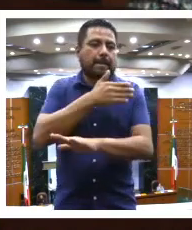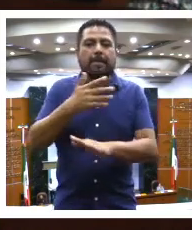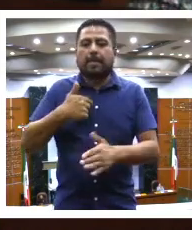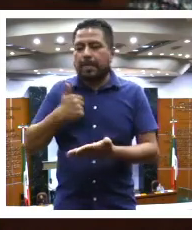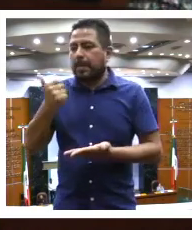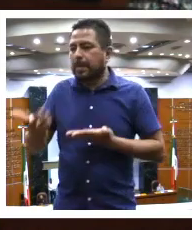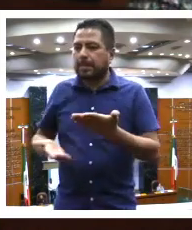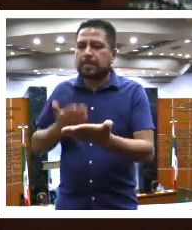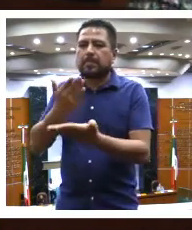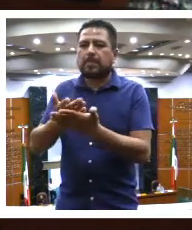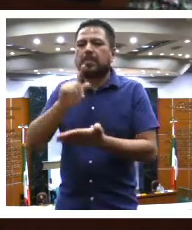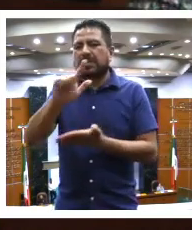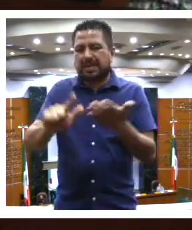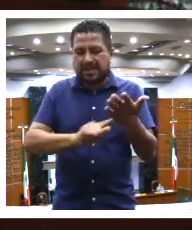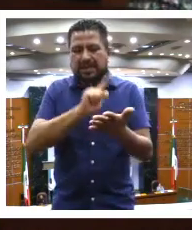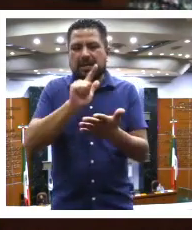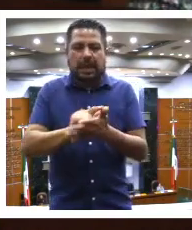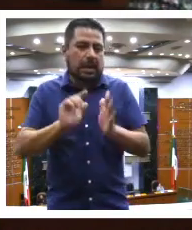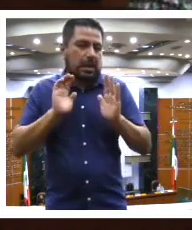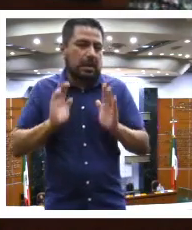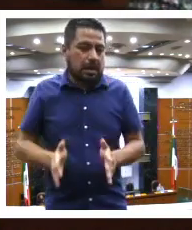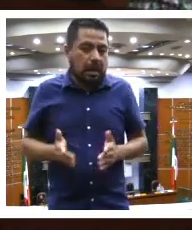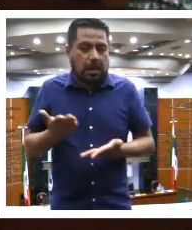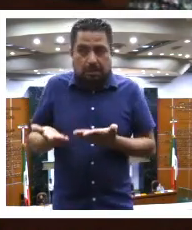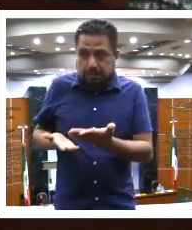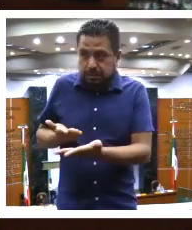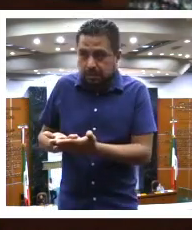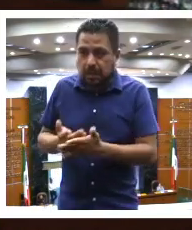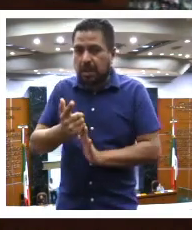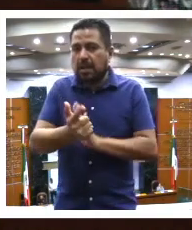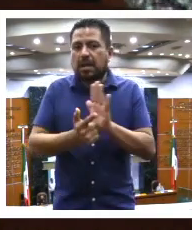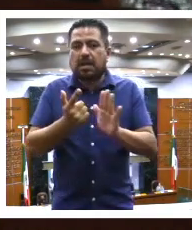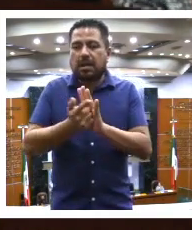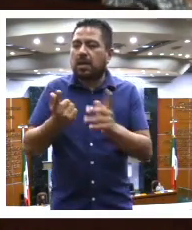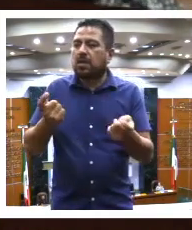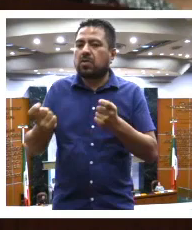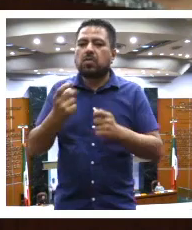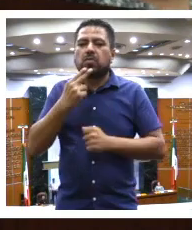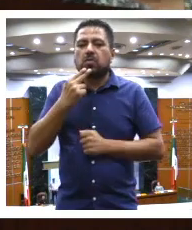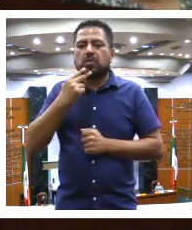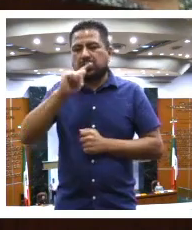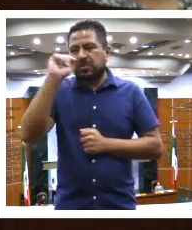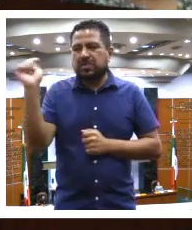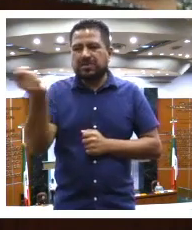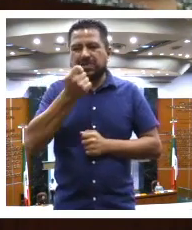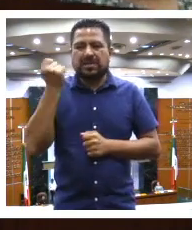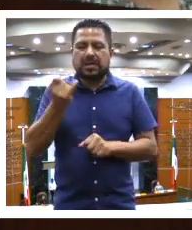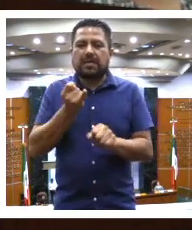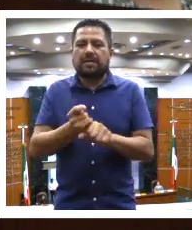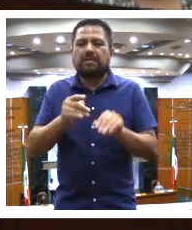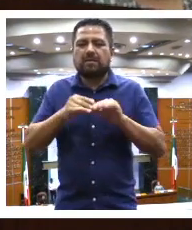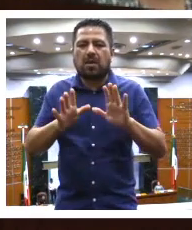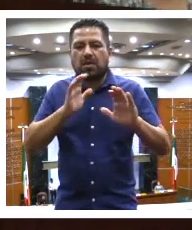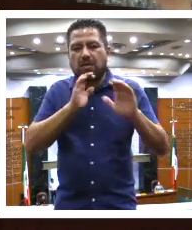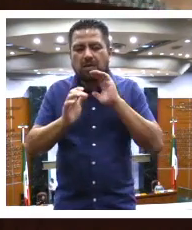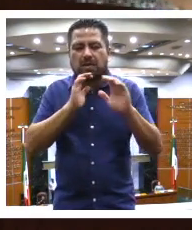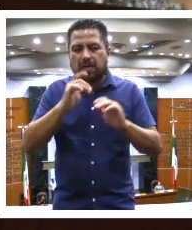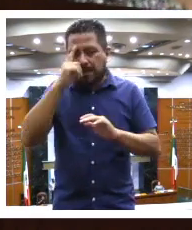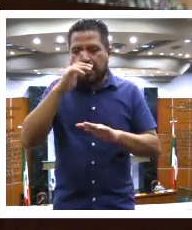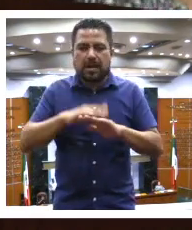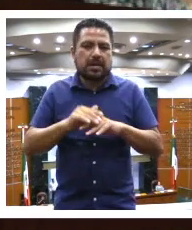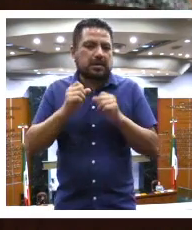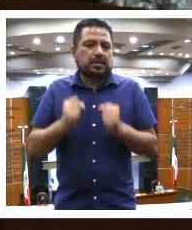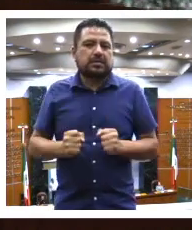presente la iniciativa con proyecto de decreto por el que Se expide la ley que regula el uso de las tecnologías de la información y comunicación para